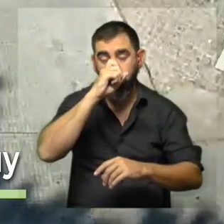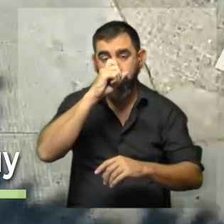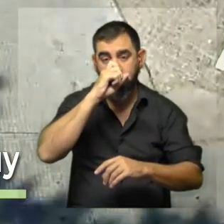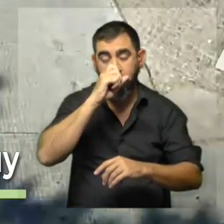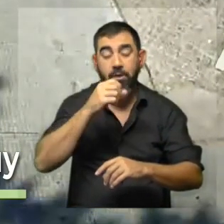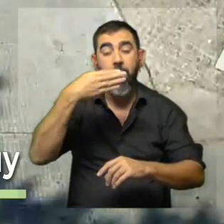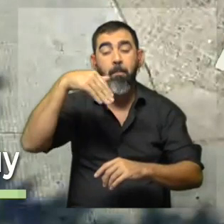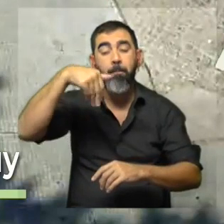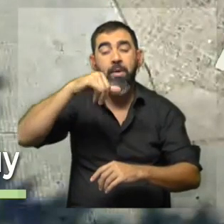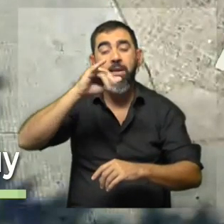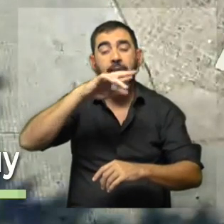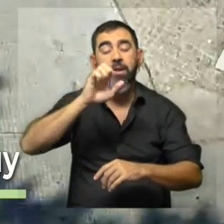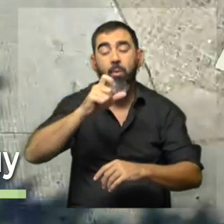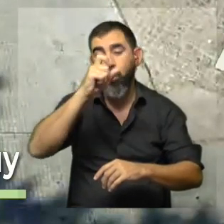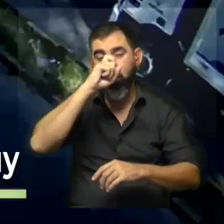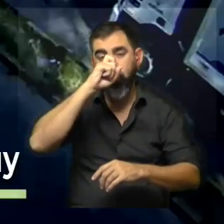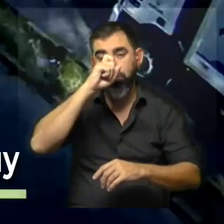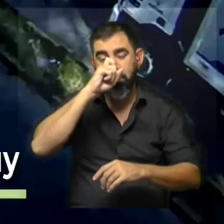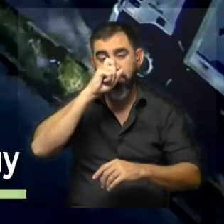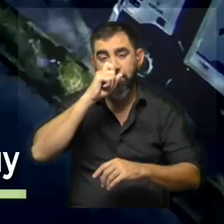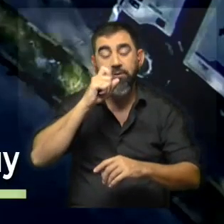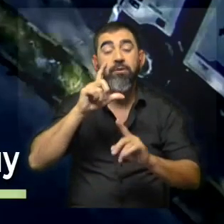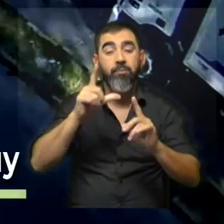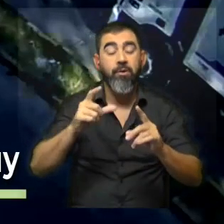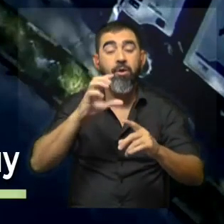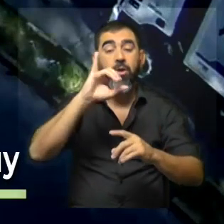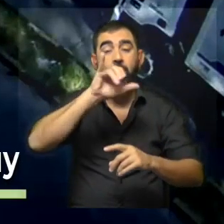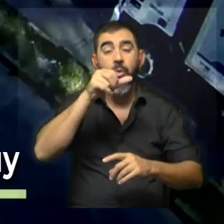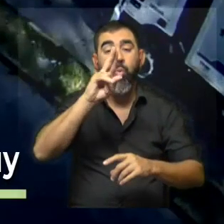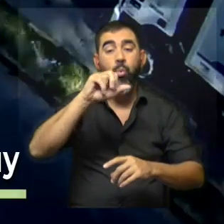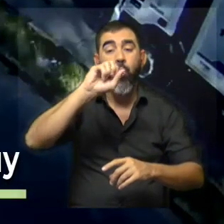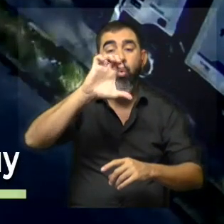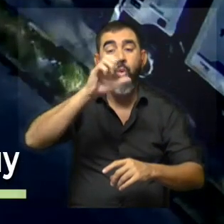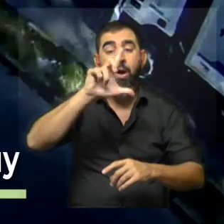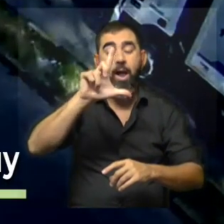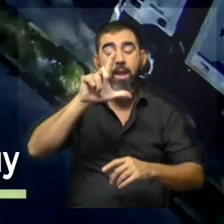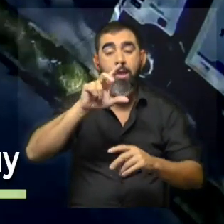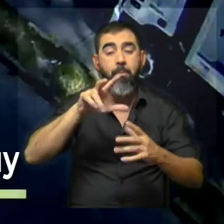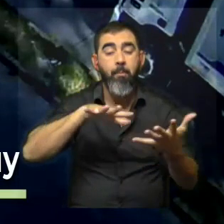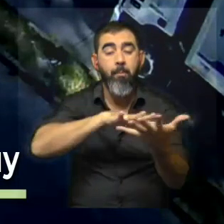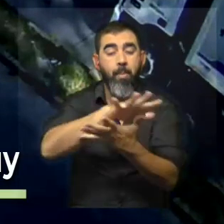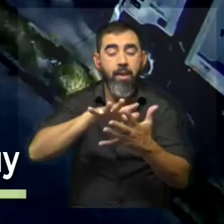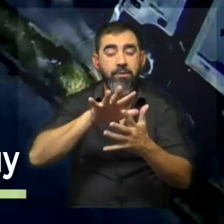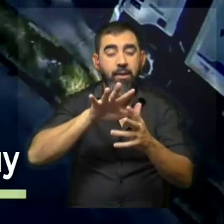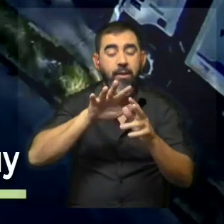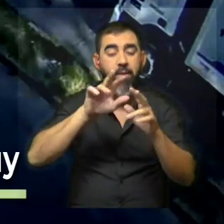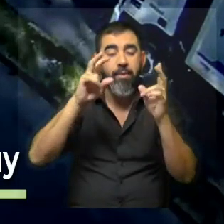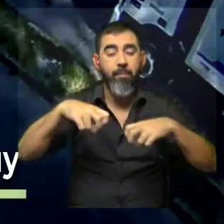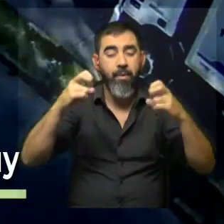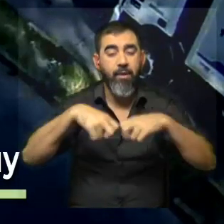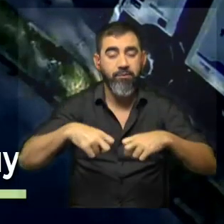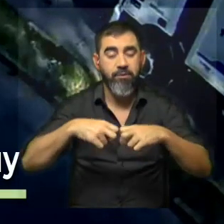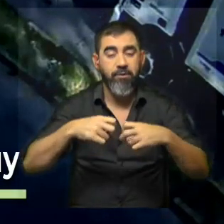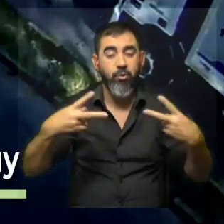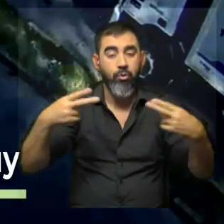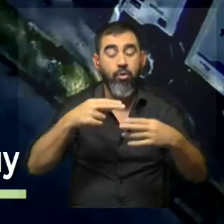y Bartolomé mitre entre Buenos Aires y Rincón y cerrando con juncal entre Plaza Independencia y Rincón toda la parte de la ciudad vieja esta que mencioné va a